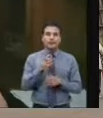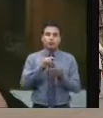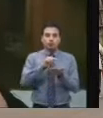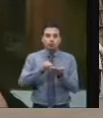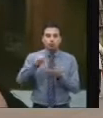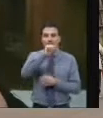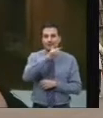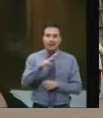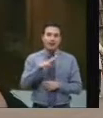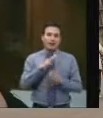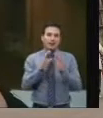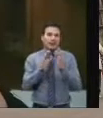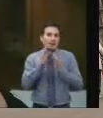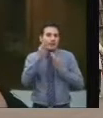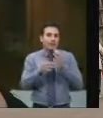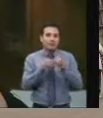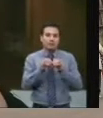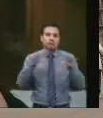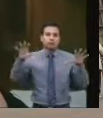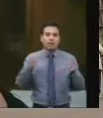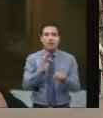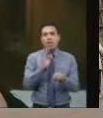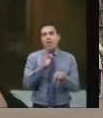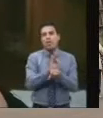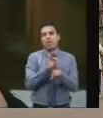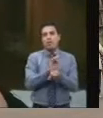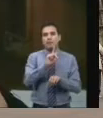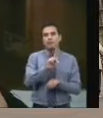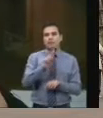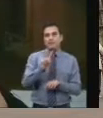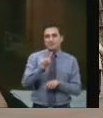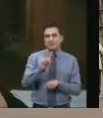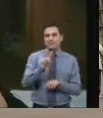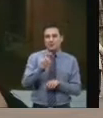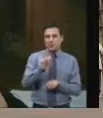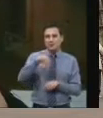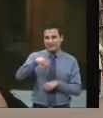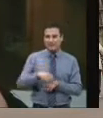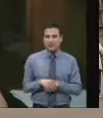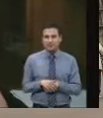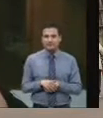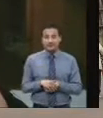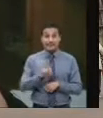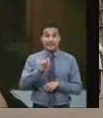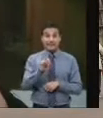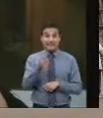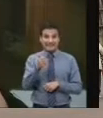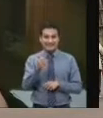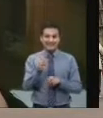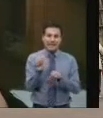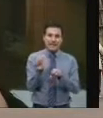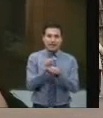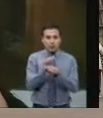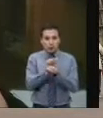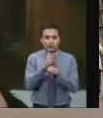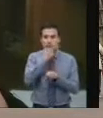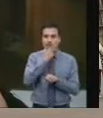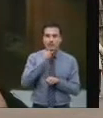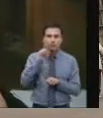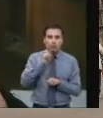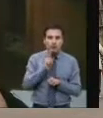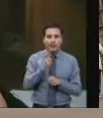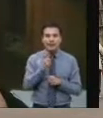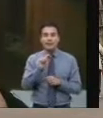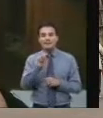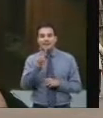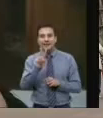Twitter una campaña a favor del Partido Verde Ecologista de México, impulsada desde las cuentas de 36 actores, actrices y conductores